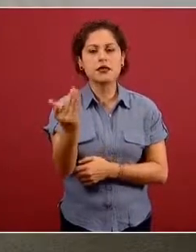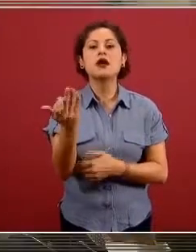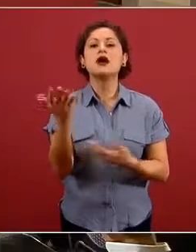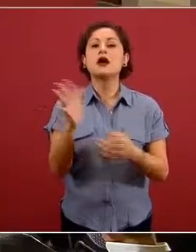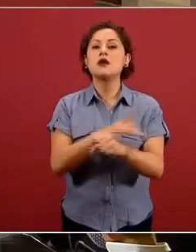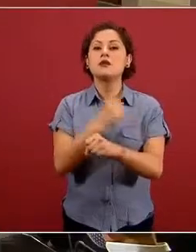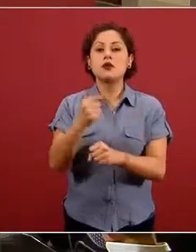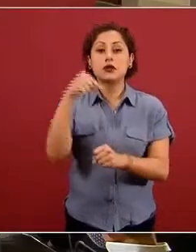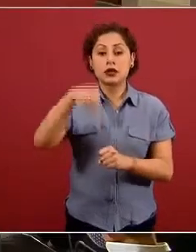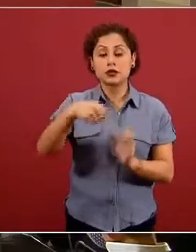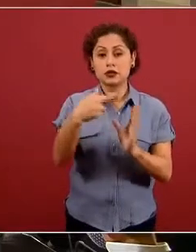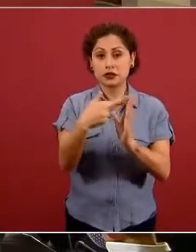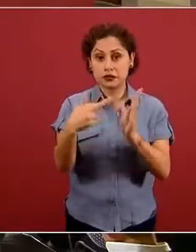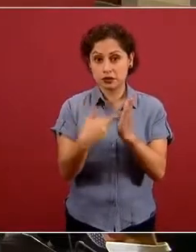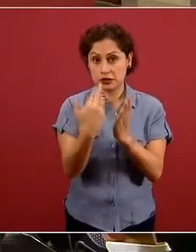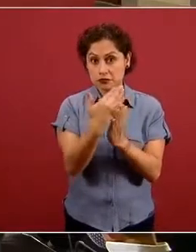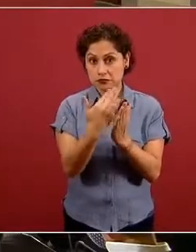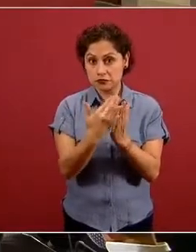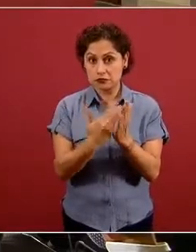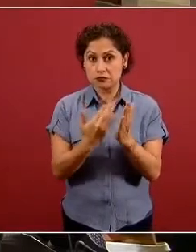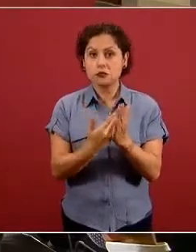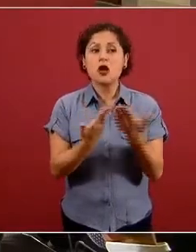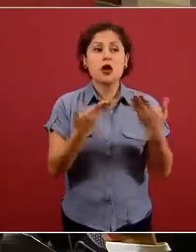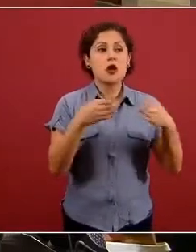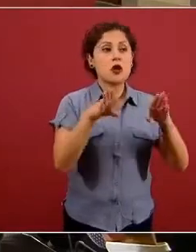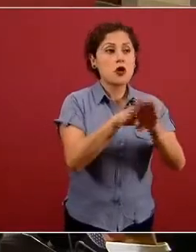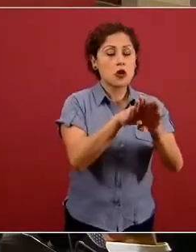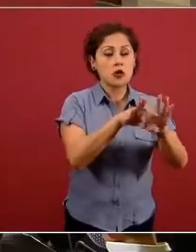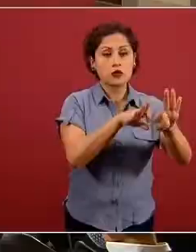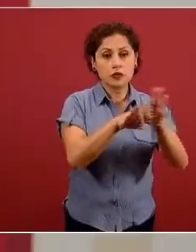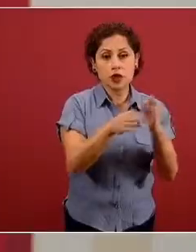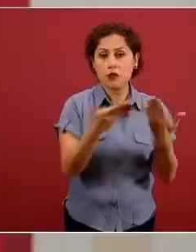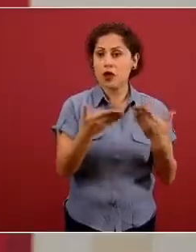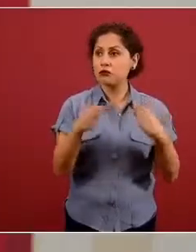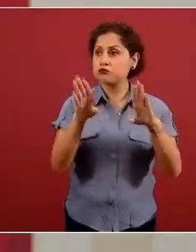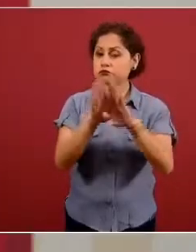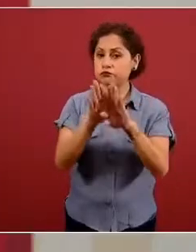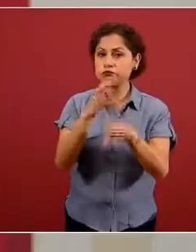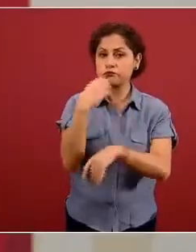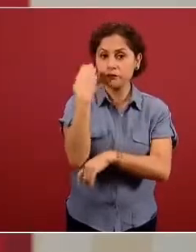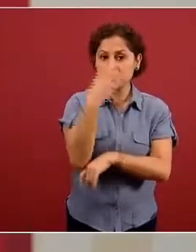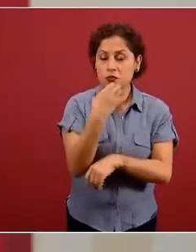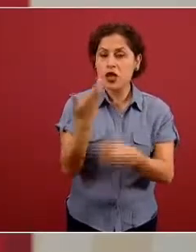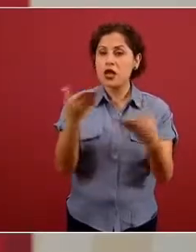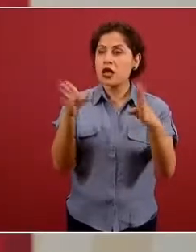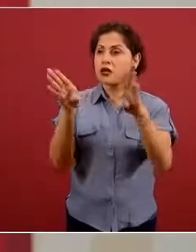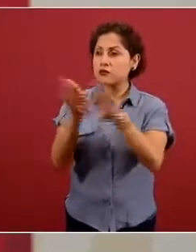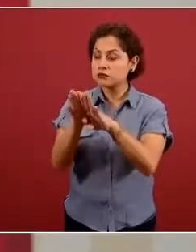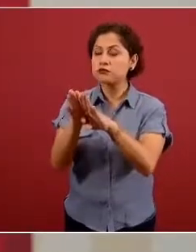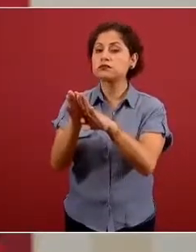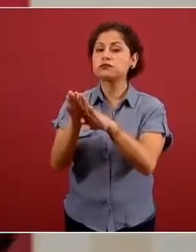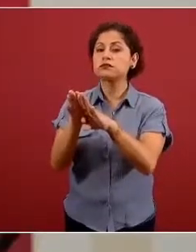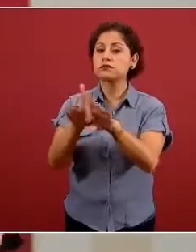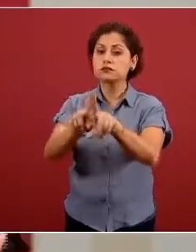la suspensión temporal de trabajos no esenciales, la suspensión temporal de las escuelas y